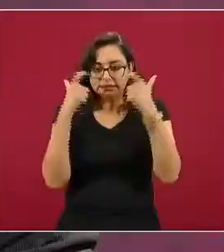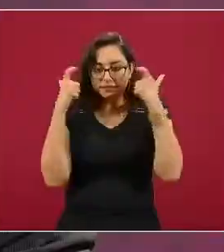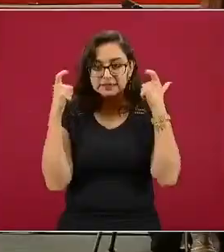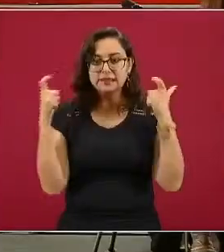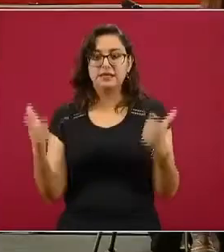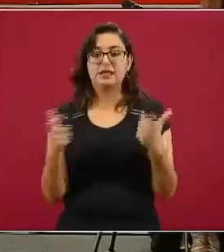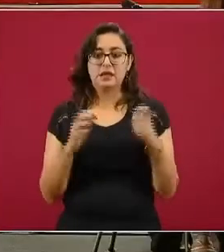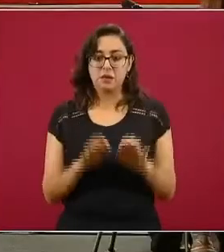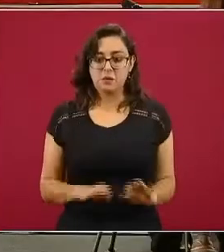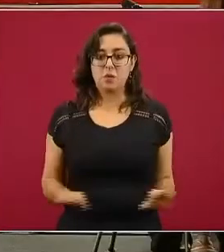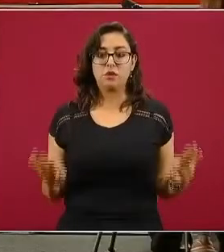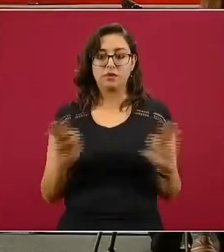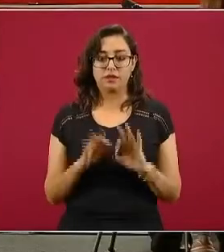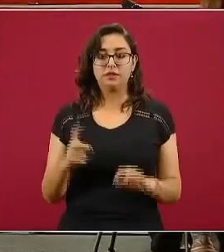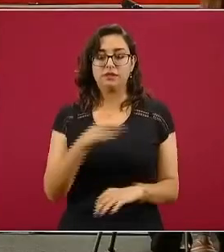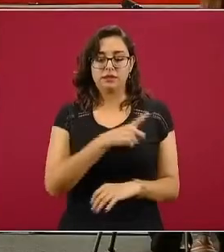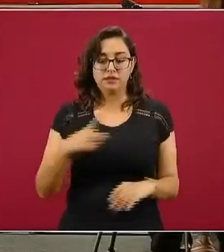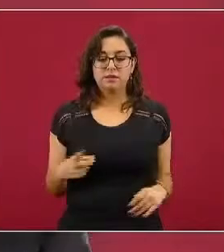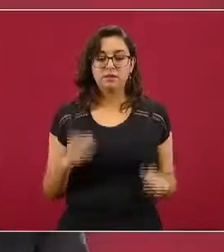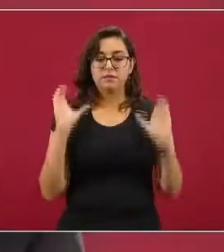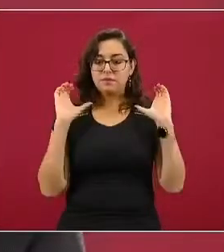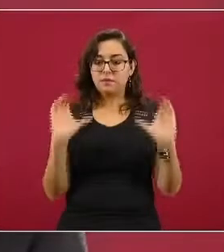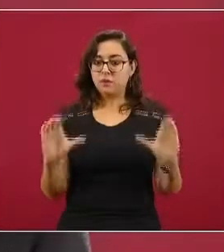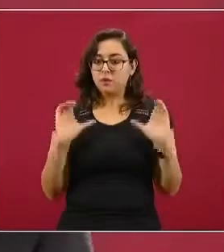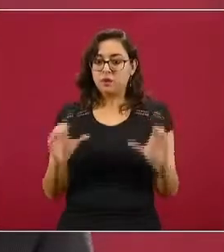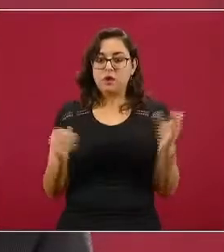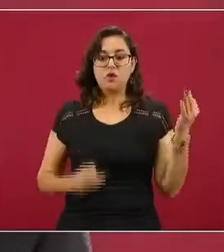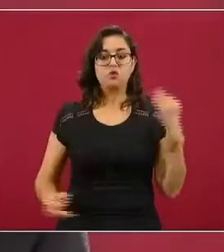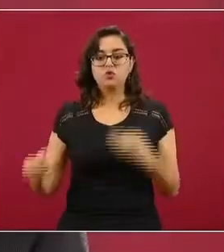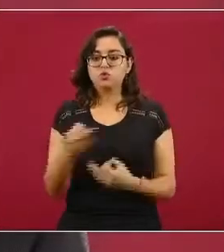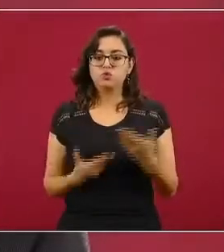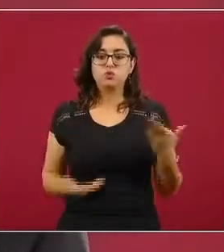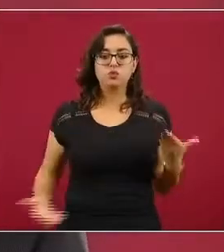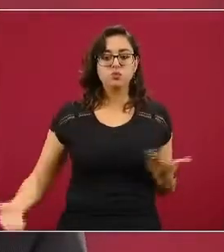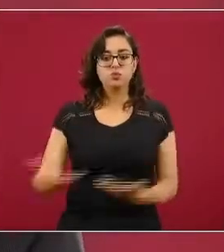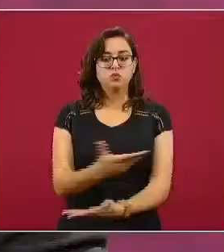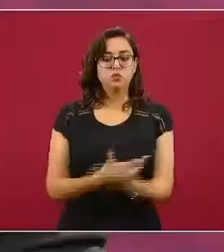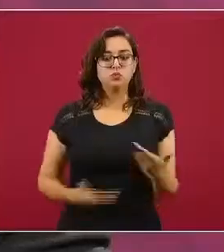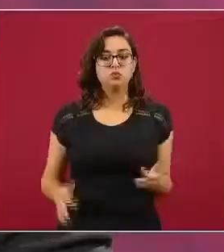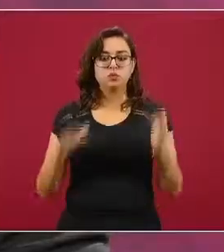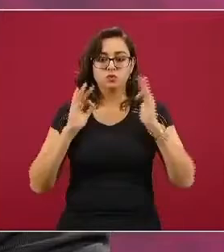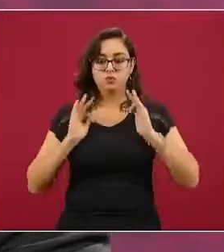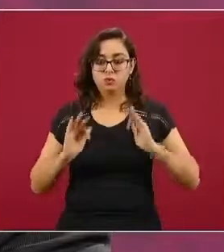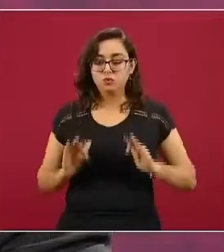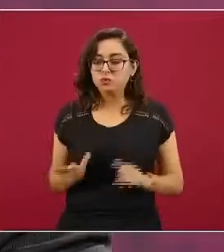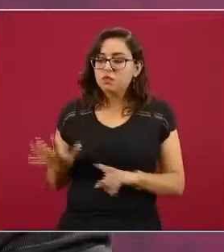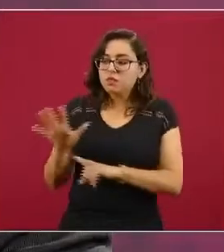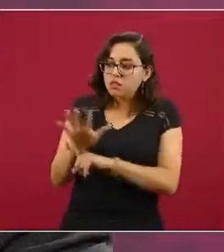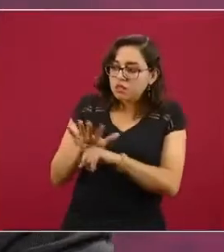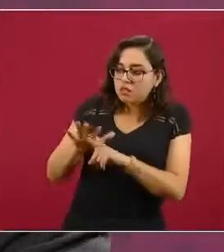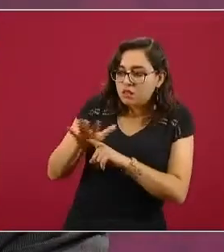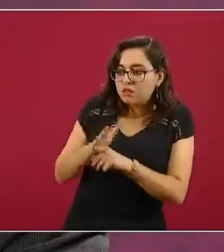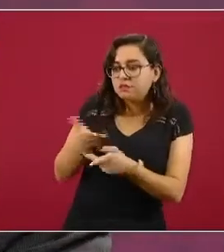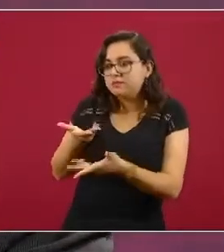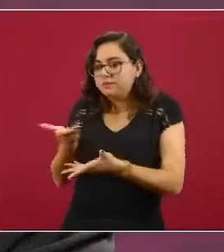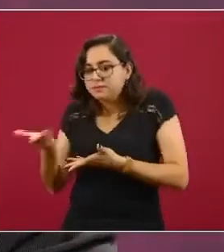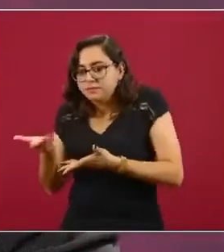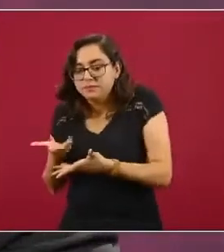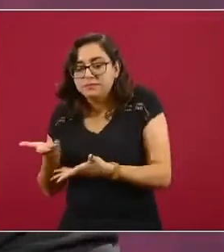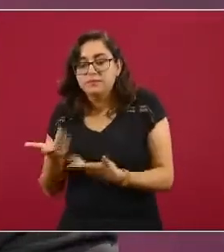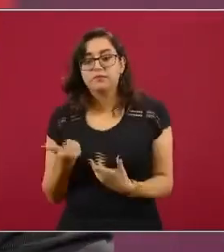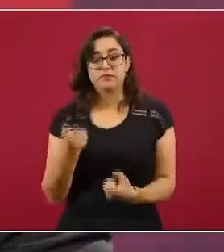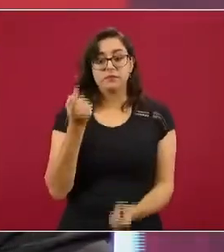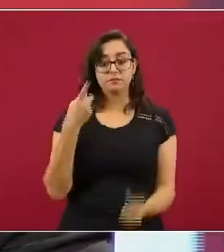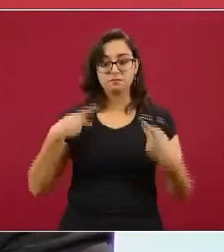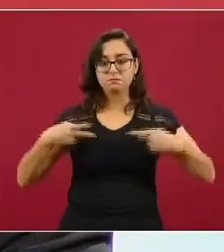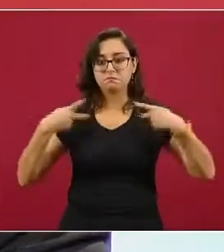muy importante cuidar que se mantenga la armonía de la sociedad y actuar por persuasión. Hay quien piensa que esto podría